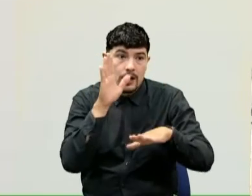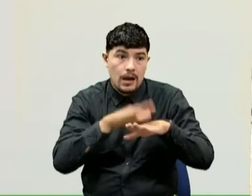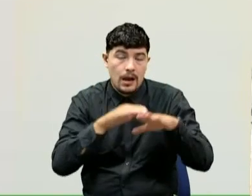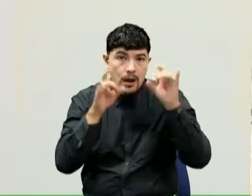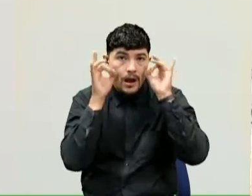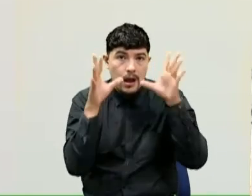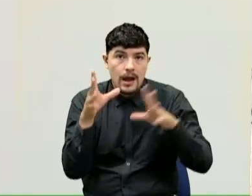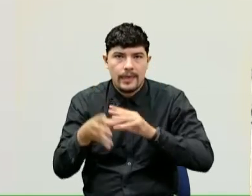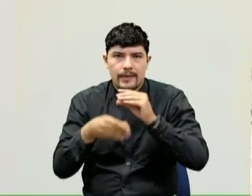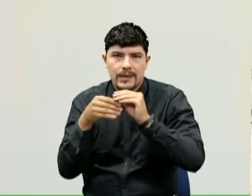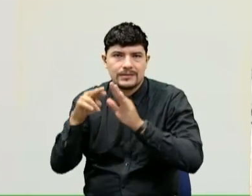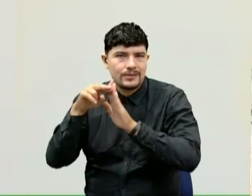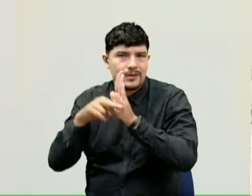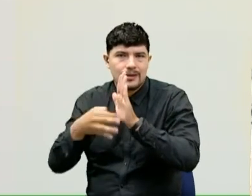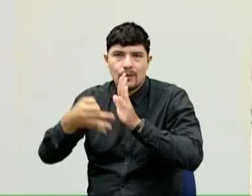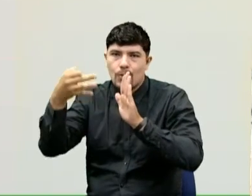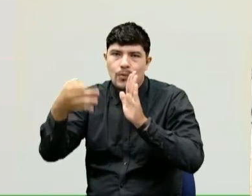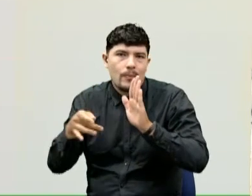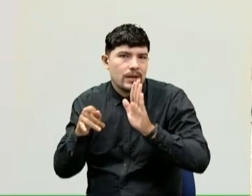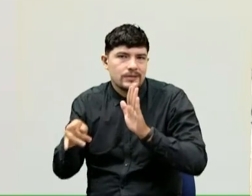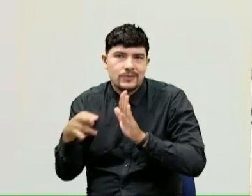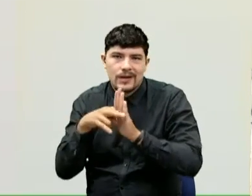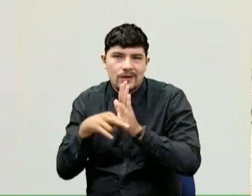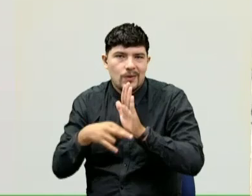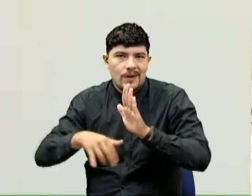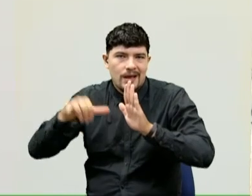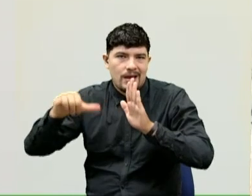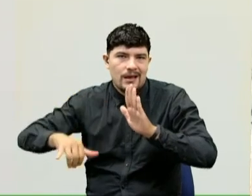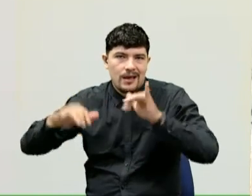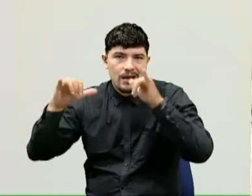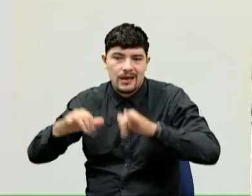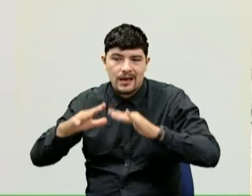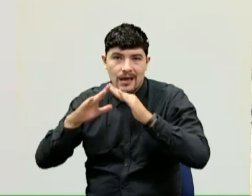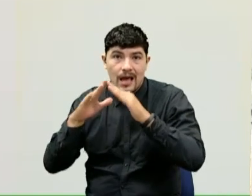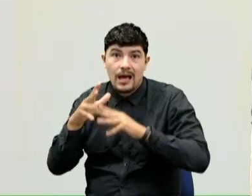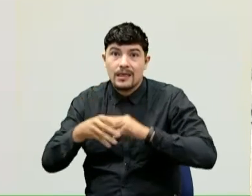sanitarias debido a que el resultado para alcoholemia resultó positivo.